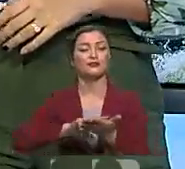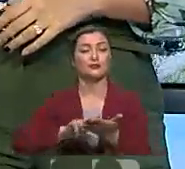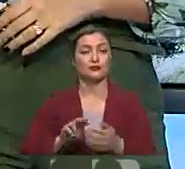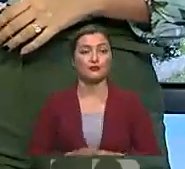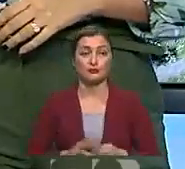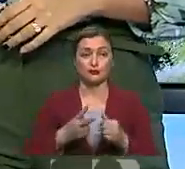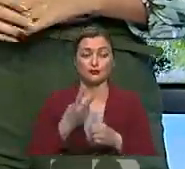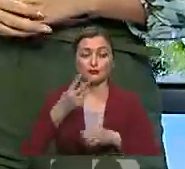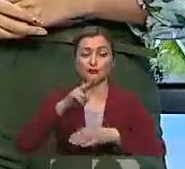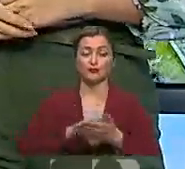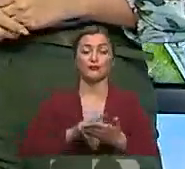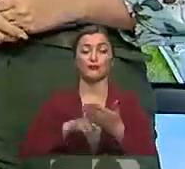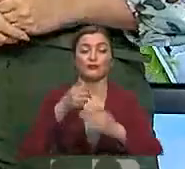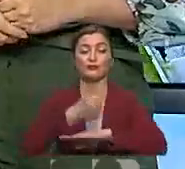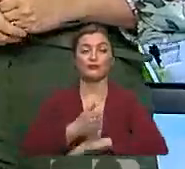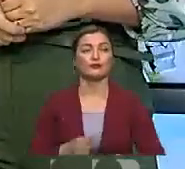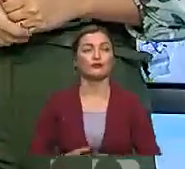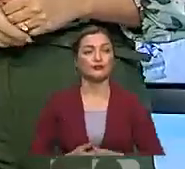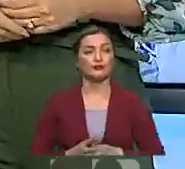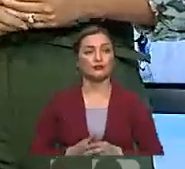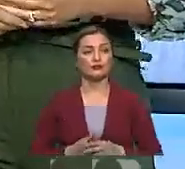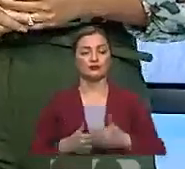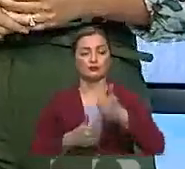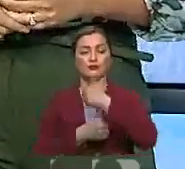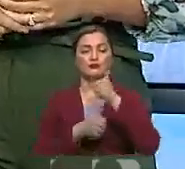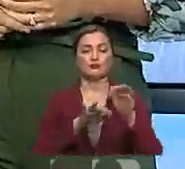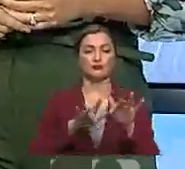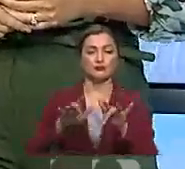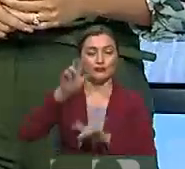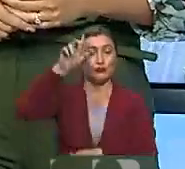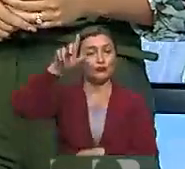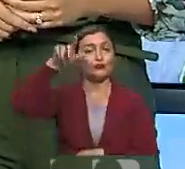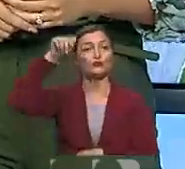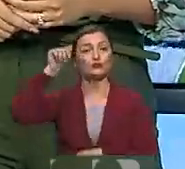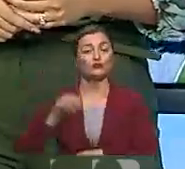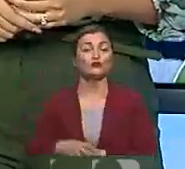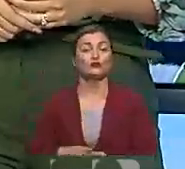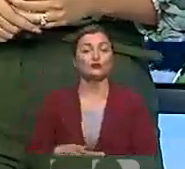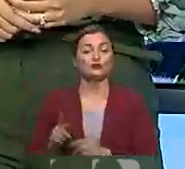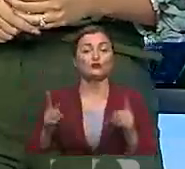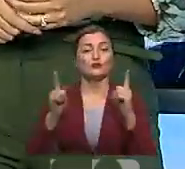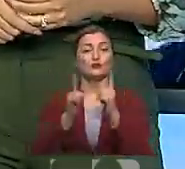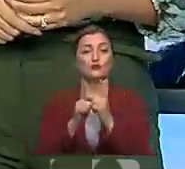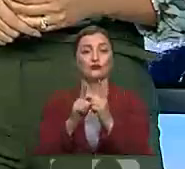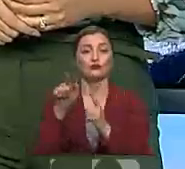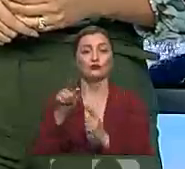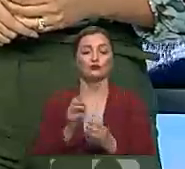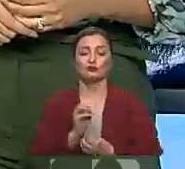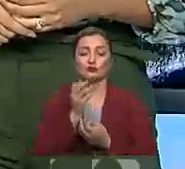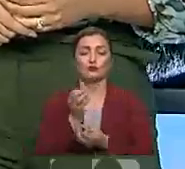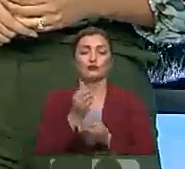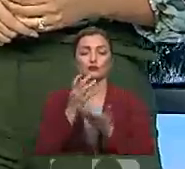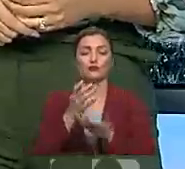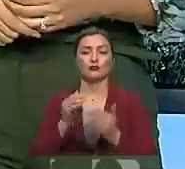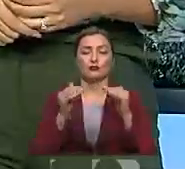por segunda vez con autoridades. Según el subsecretario de Gobernabilidad, Juan Manuel Fuertes, este encuentro será una expresión de la